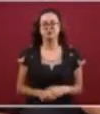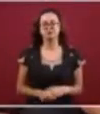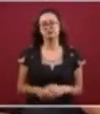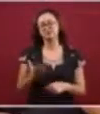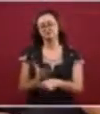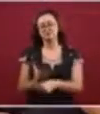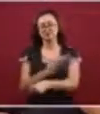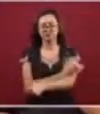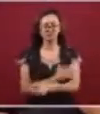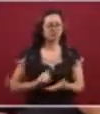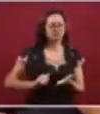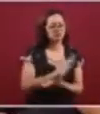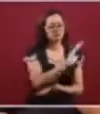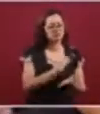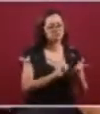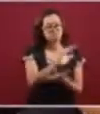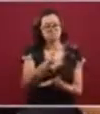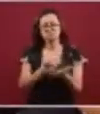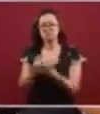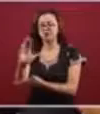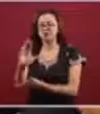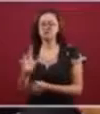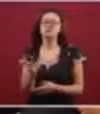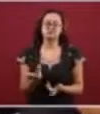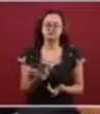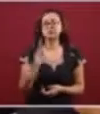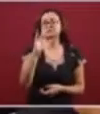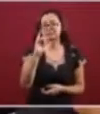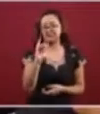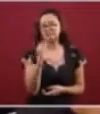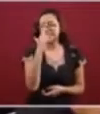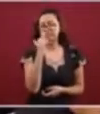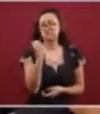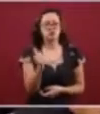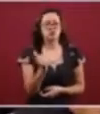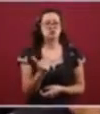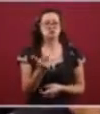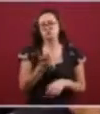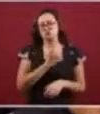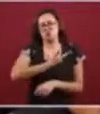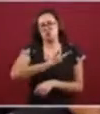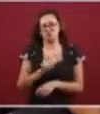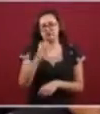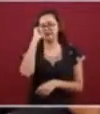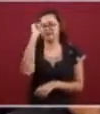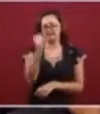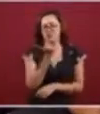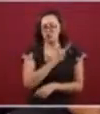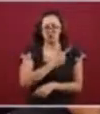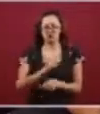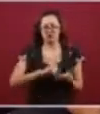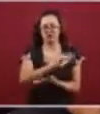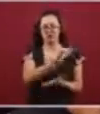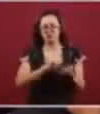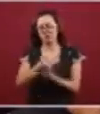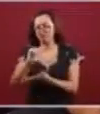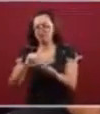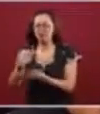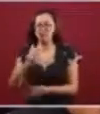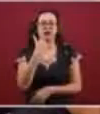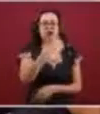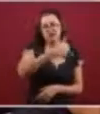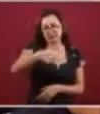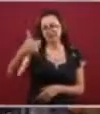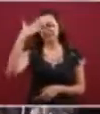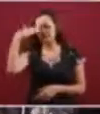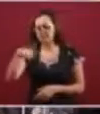los colegas, tiene usted razón de que no es grato, no es agradable, cada quien sabe si hace o no